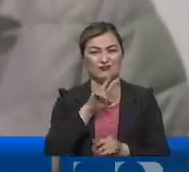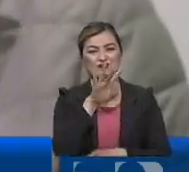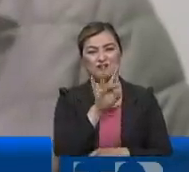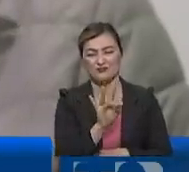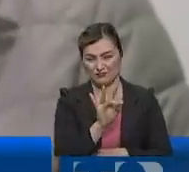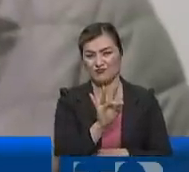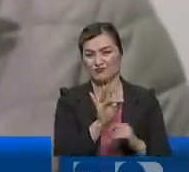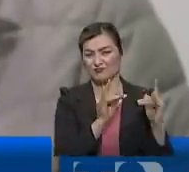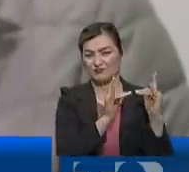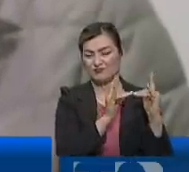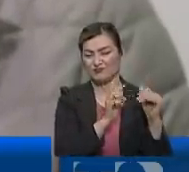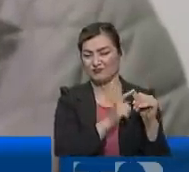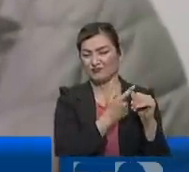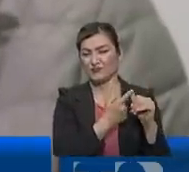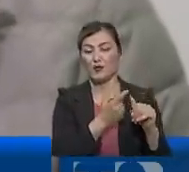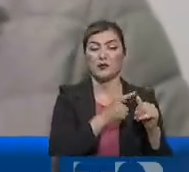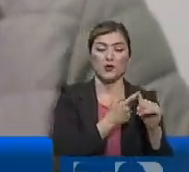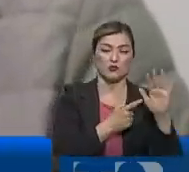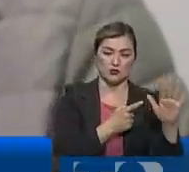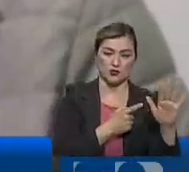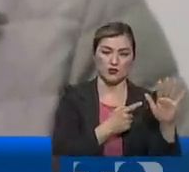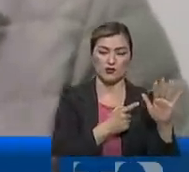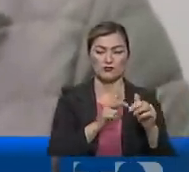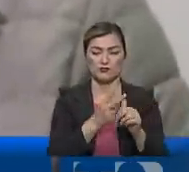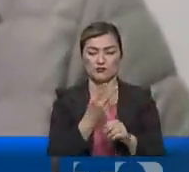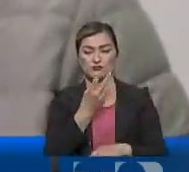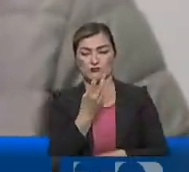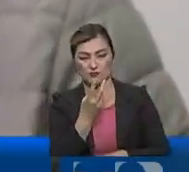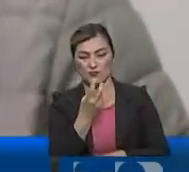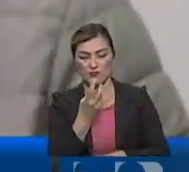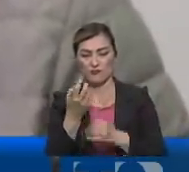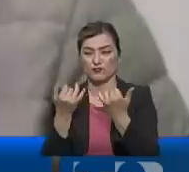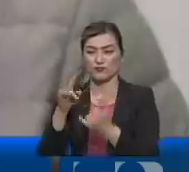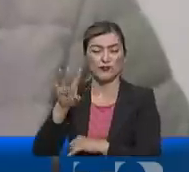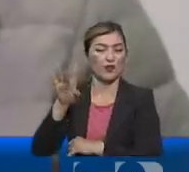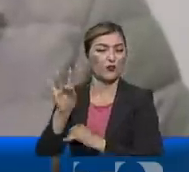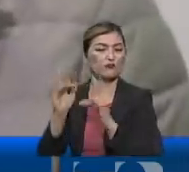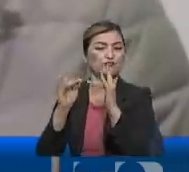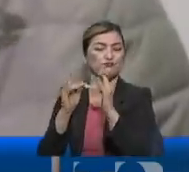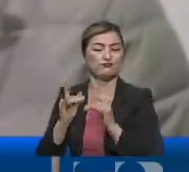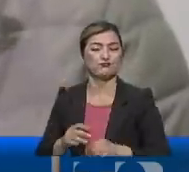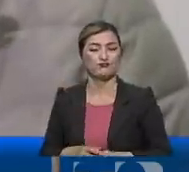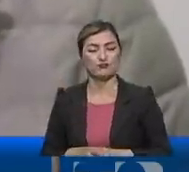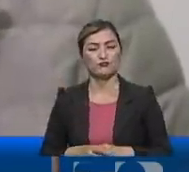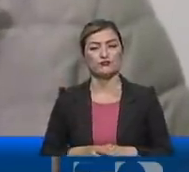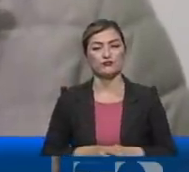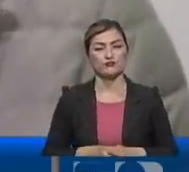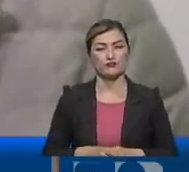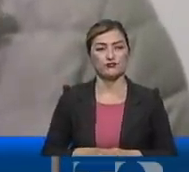camas. La primera reconversión fue de 5, la segunda de 12 y ahora tenemos 28 camas UCI